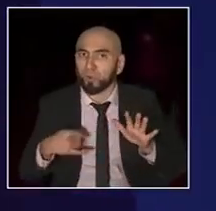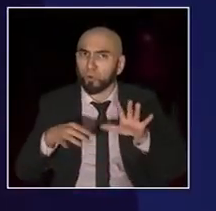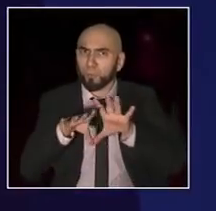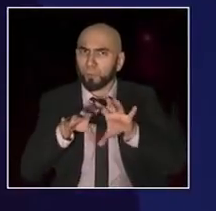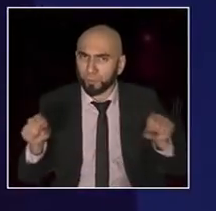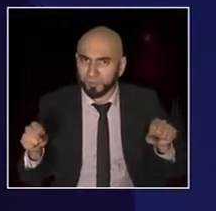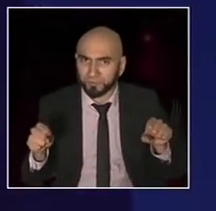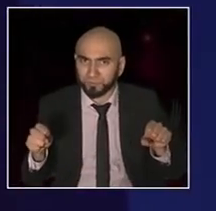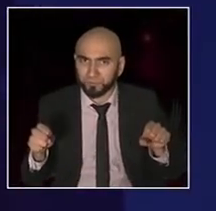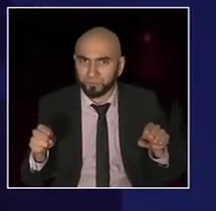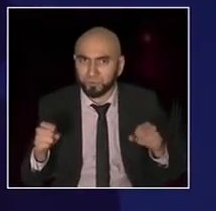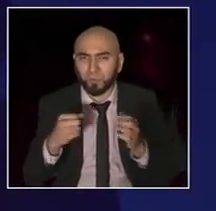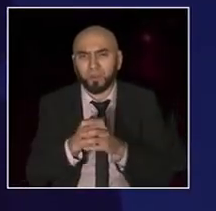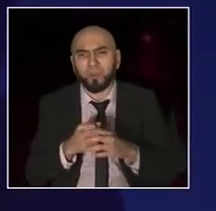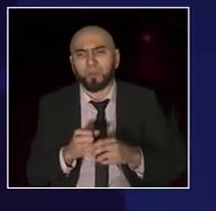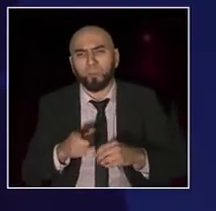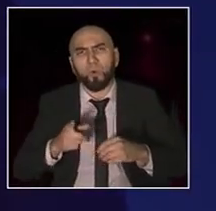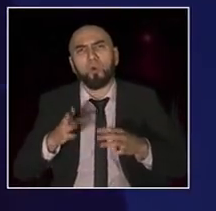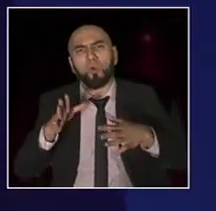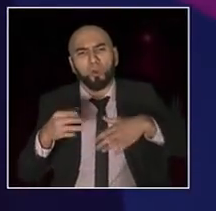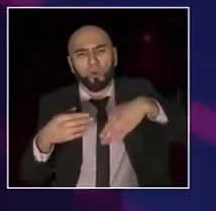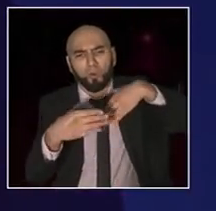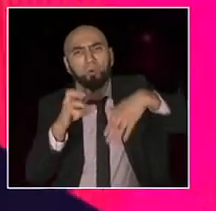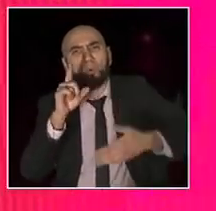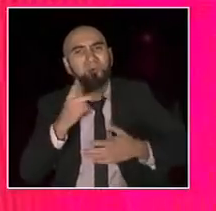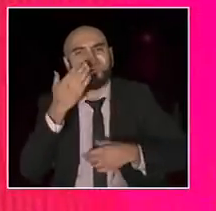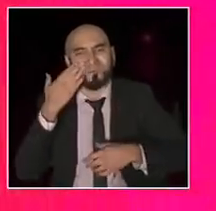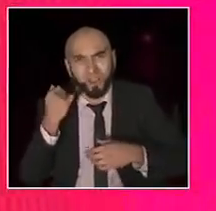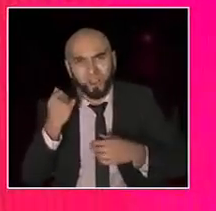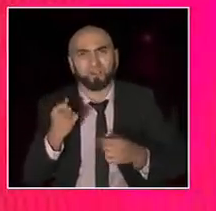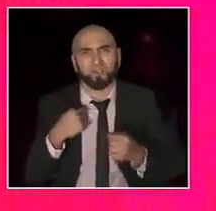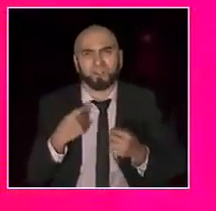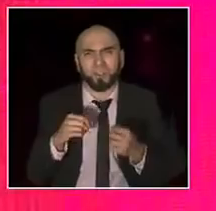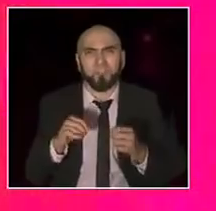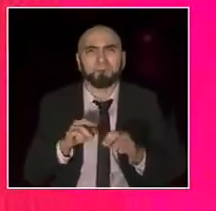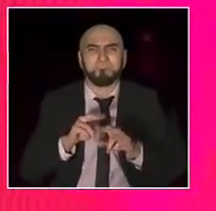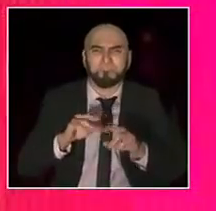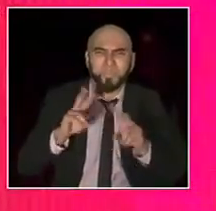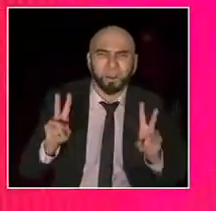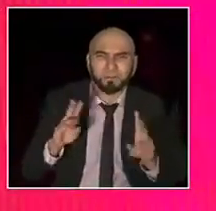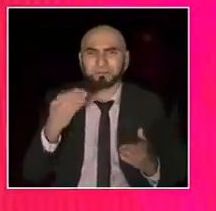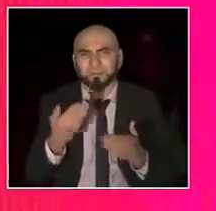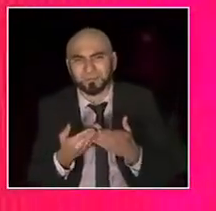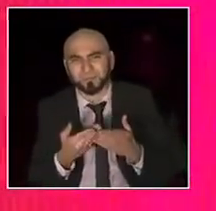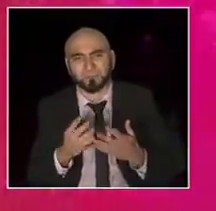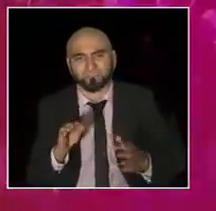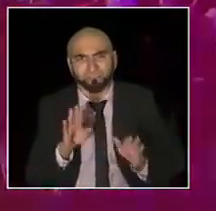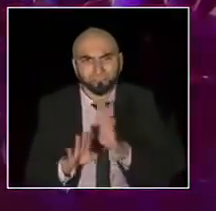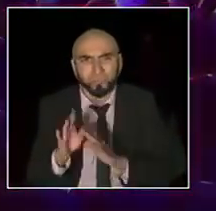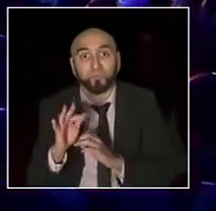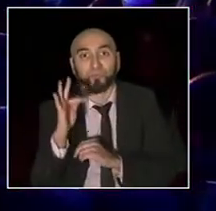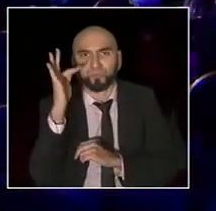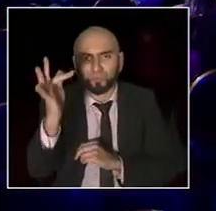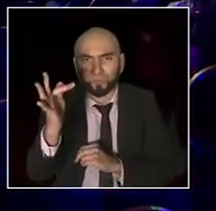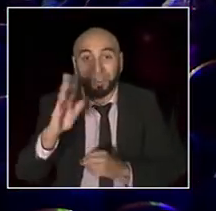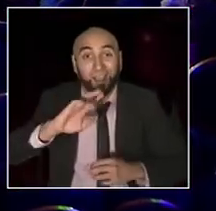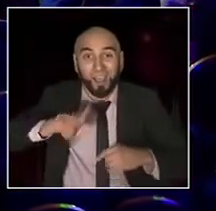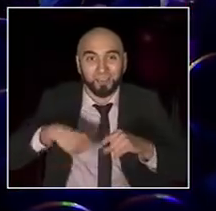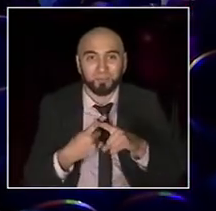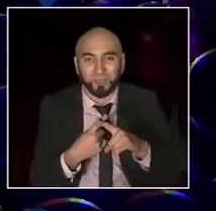el continente blanco, prístino, el continente de la paz, de la investigación y del futuro. Y además, aprovechamos